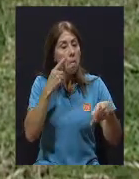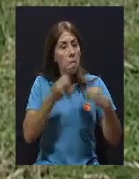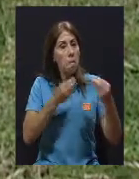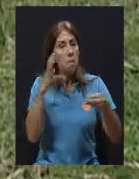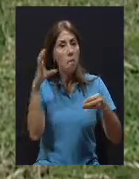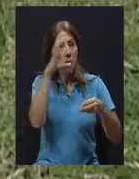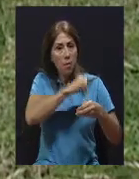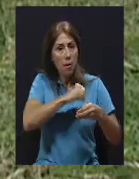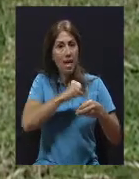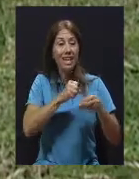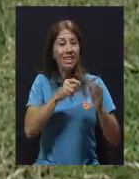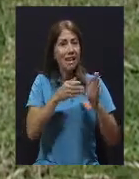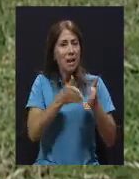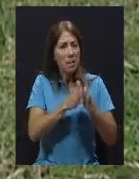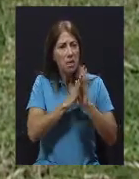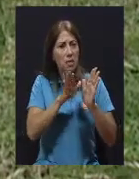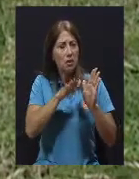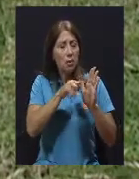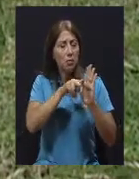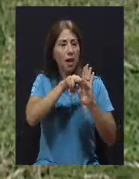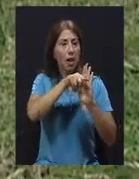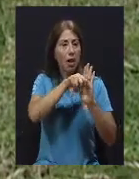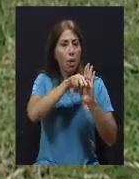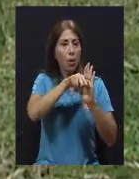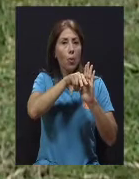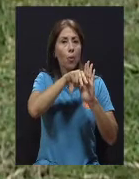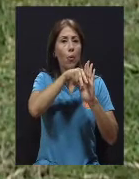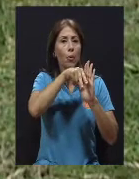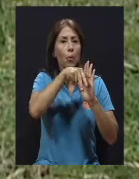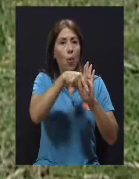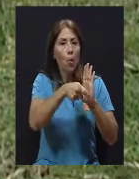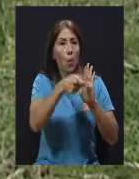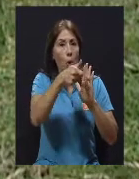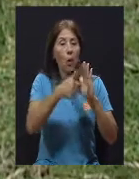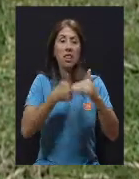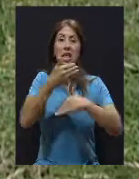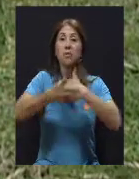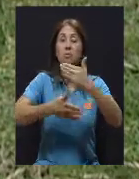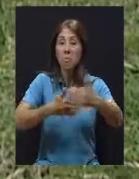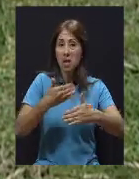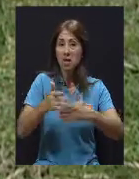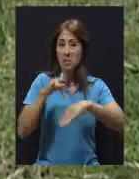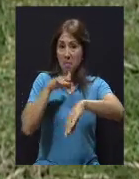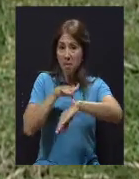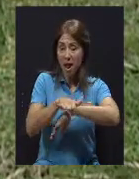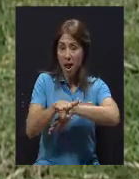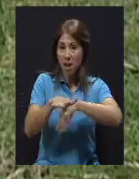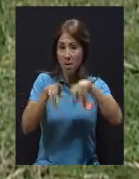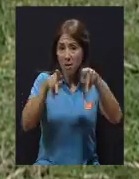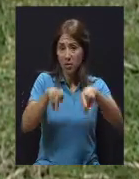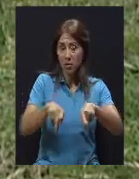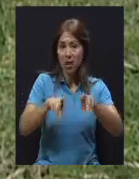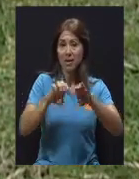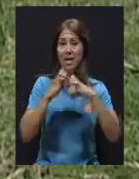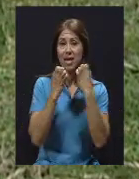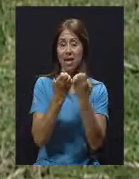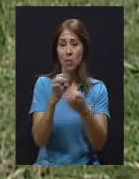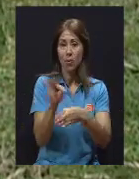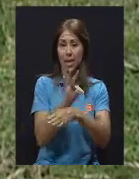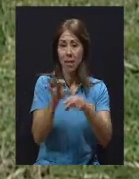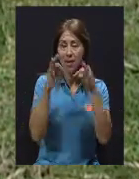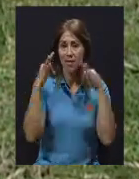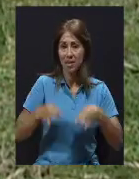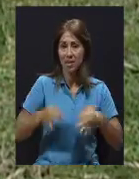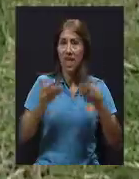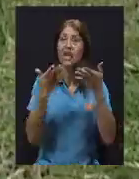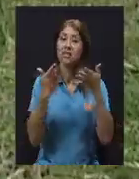poco y aproximadamente tipo diez de la mañana llega el equipo de terapia física y es cuando el paciente se levanta. El paciente se levanta